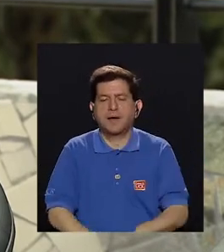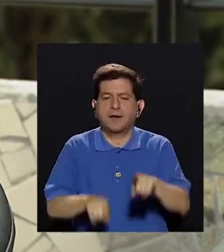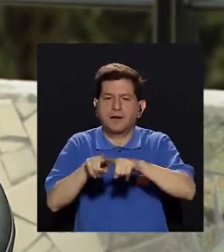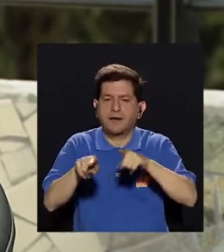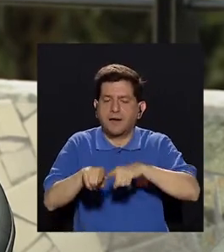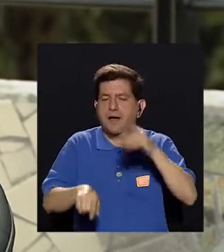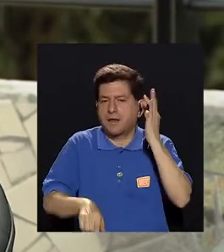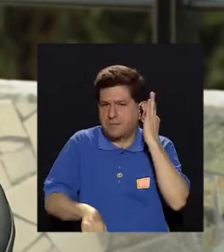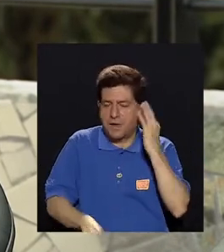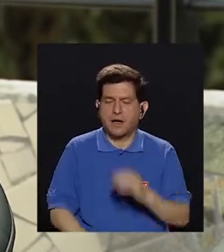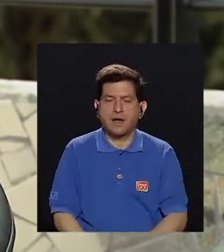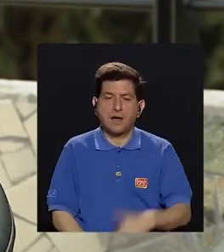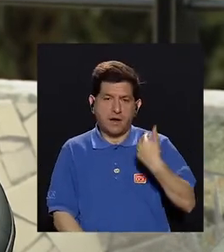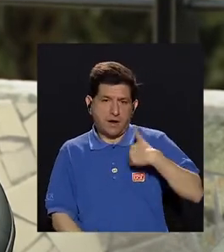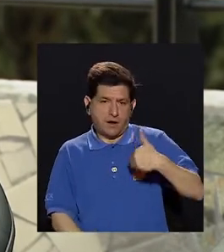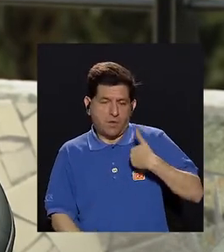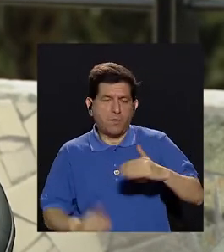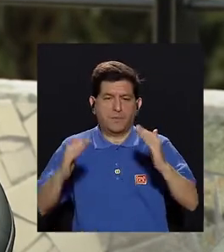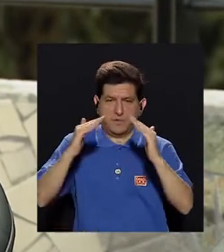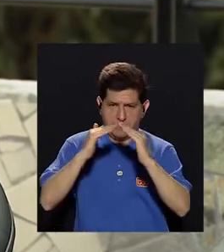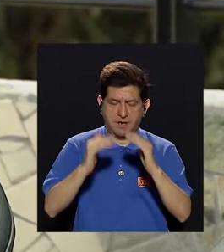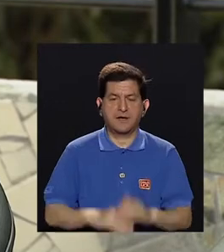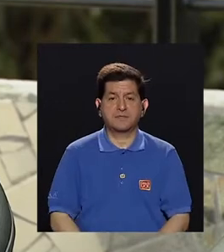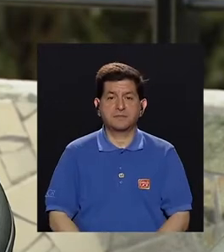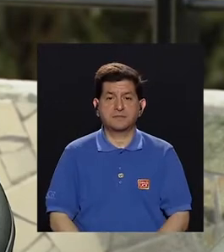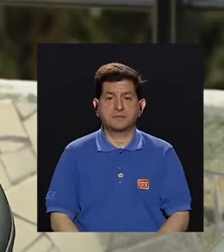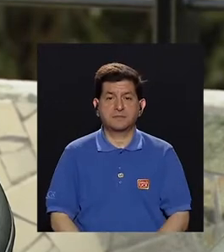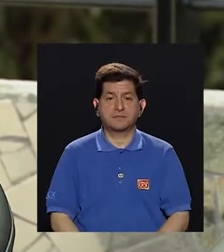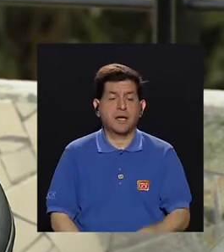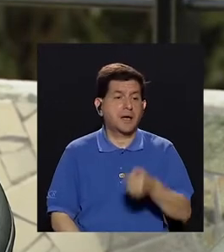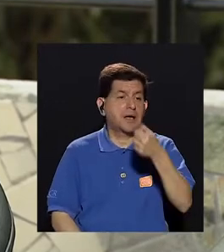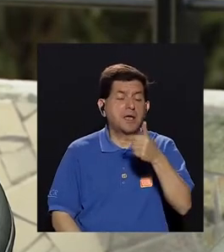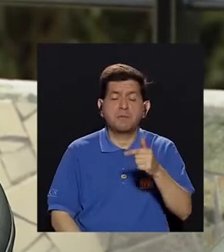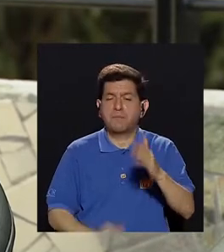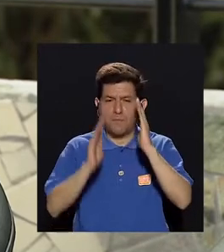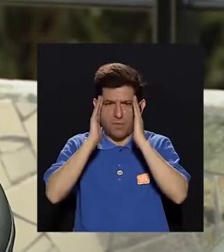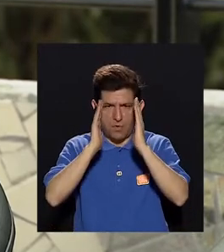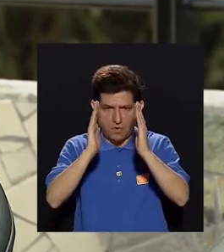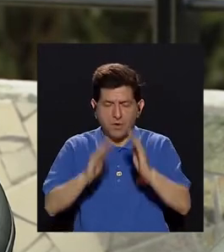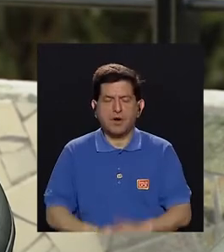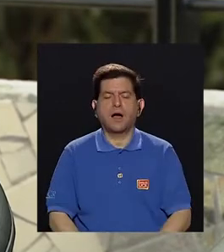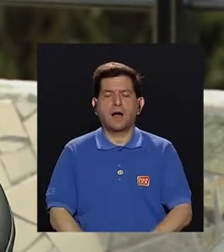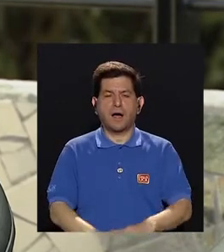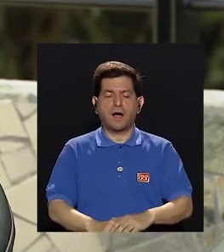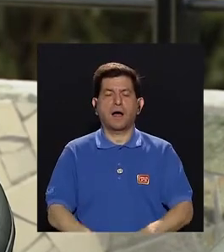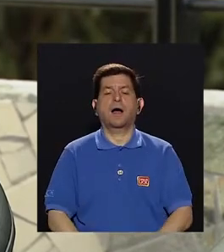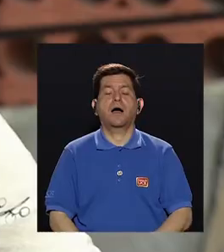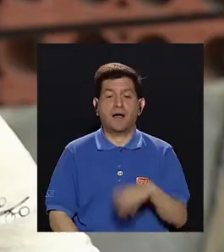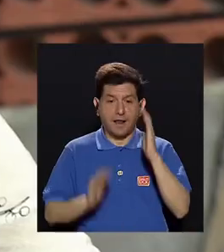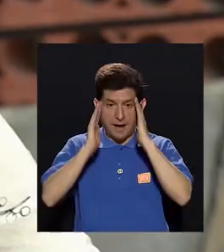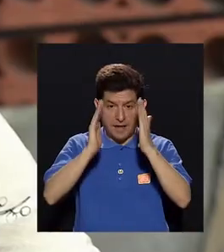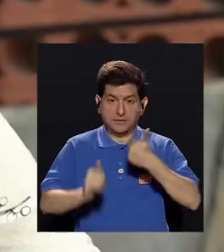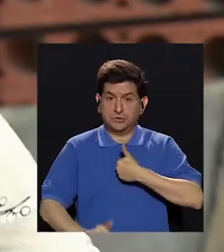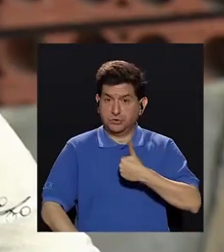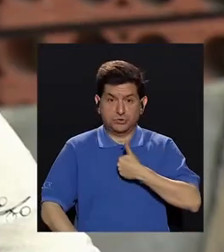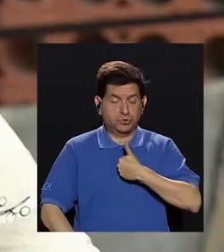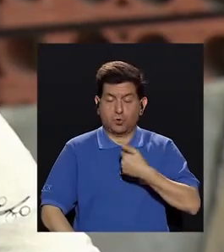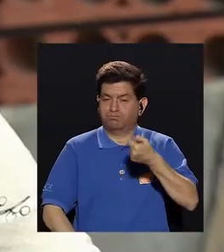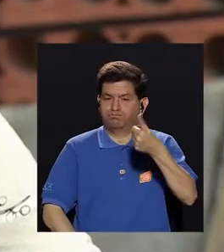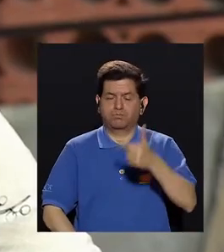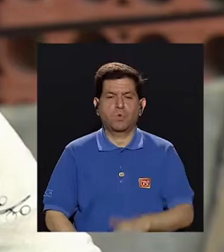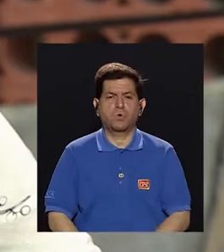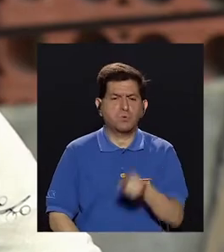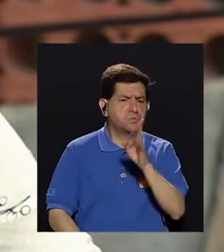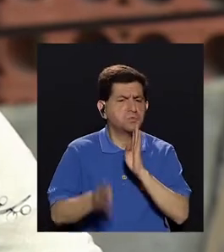las hermanas, a los hombres de la casa, y usualmente le damos poca importancia al cuidado personal. Vos conversás con una